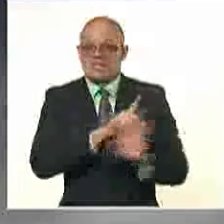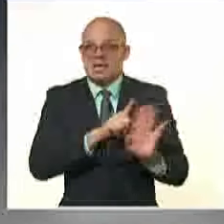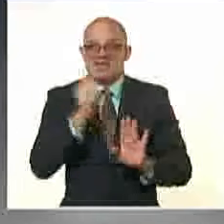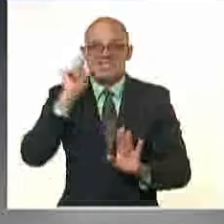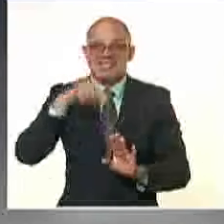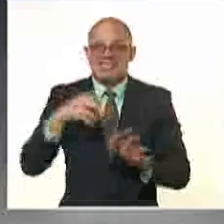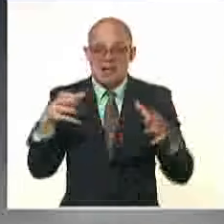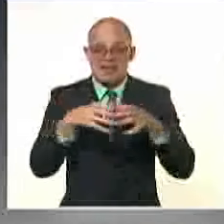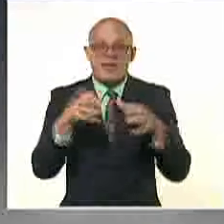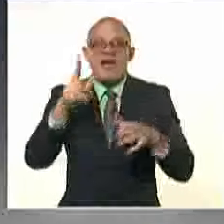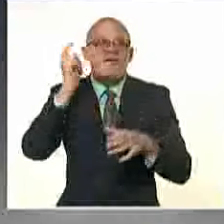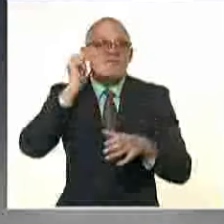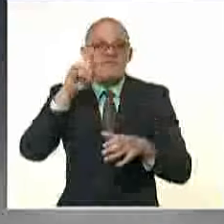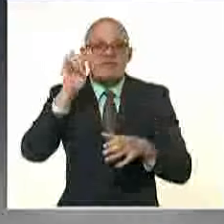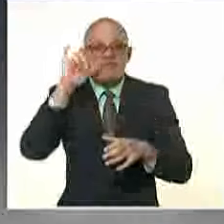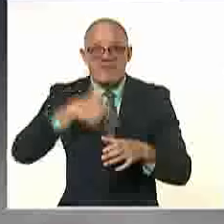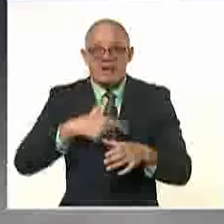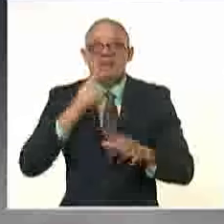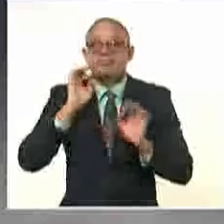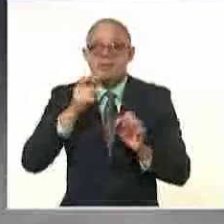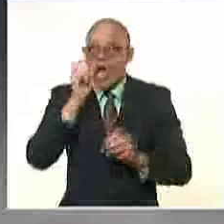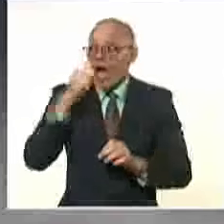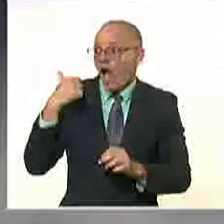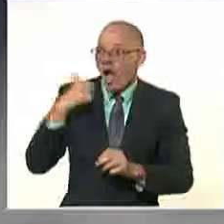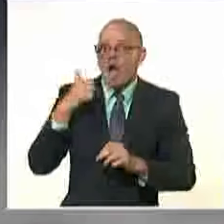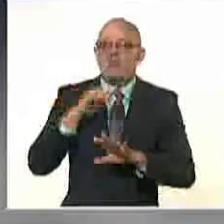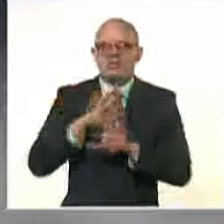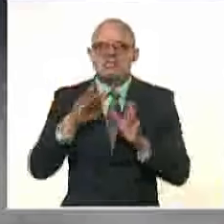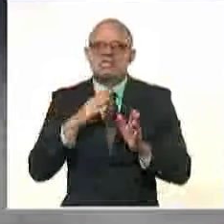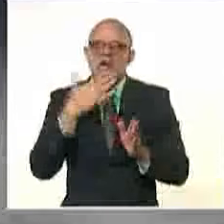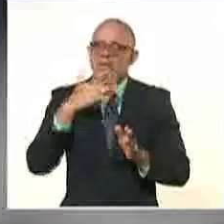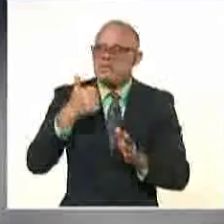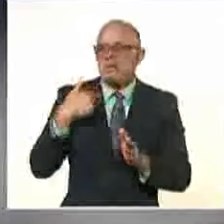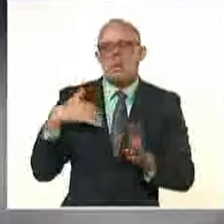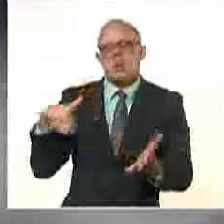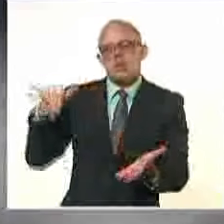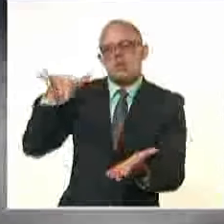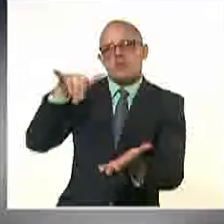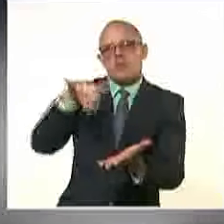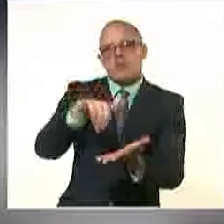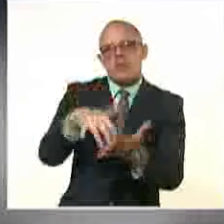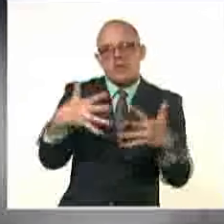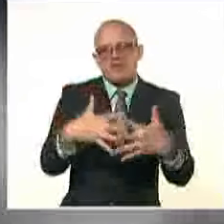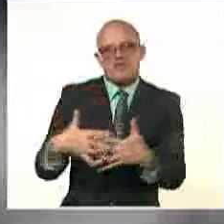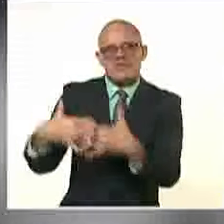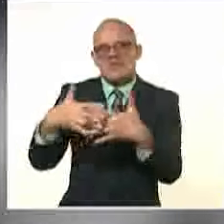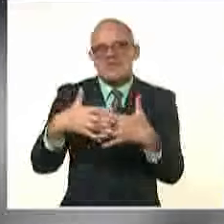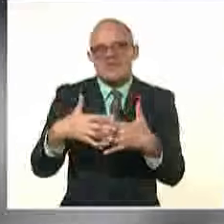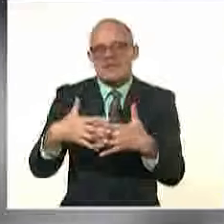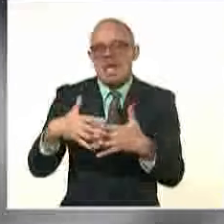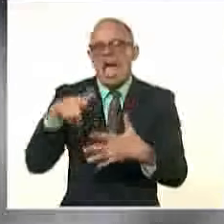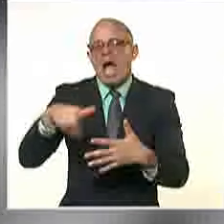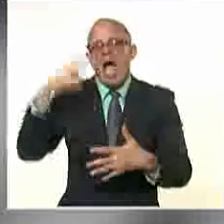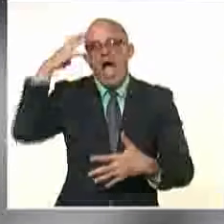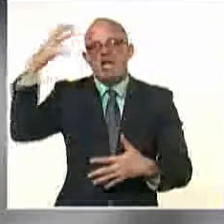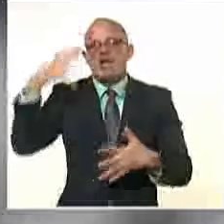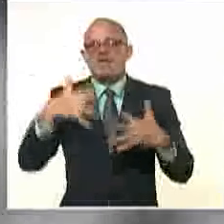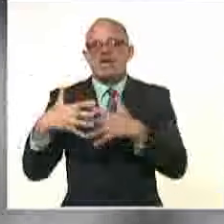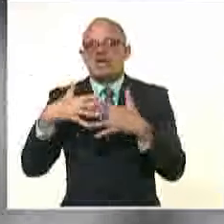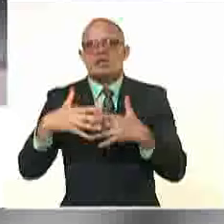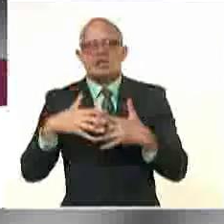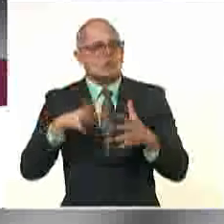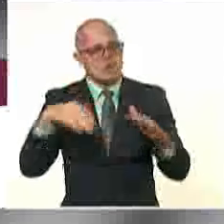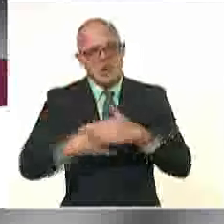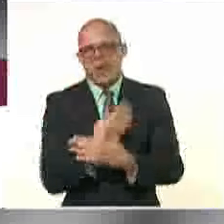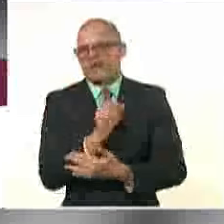no tendrá ninguna participación en el Mundial. Subrayó que el organismo no tenía poder para influir en la decisión, indicando